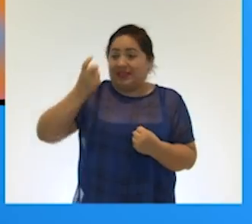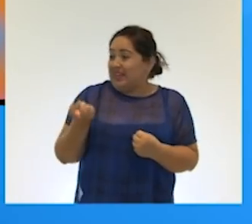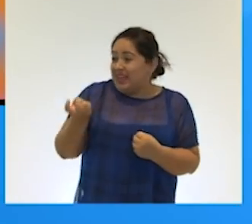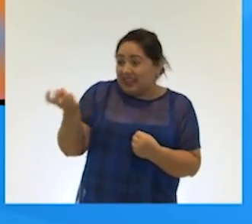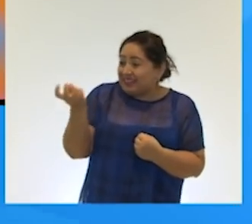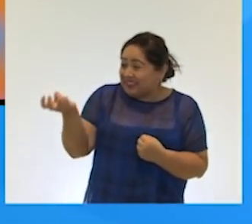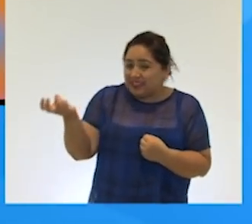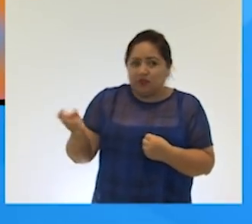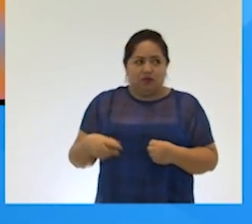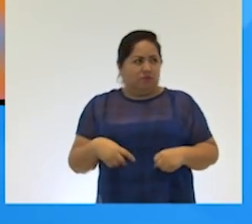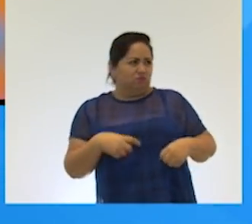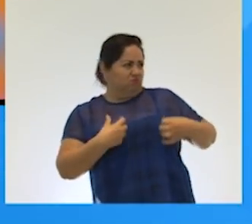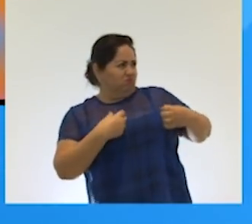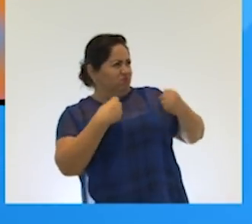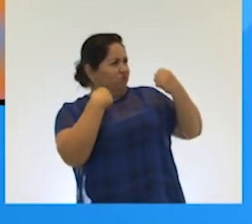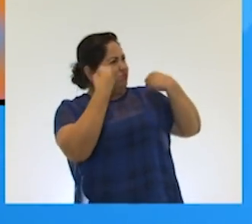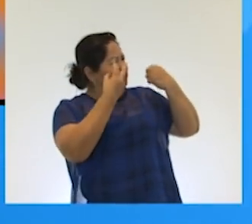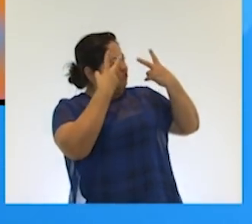así!